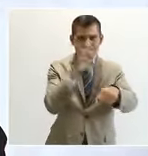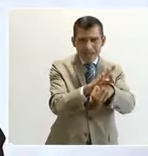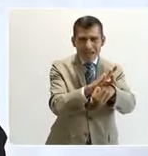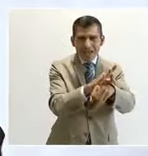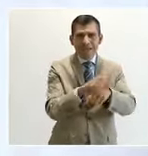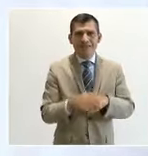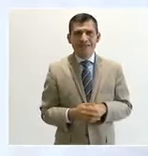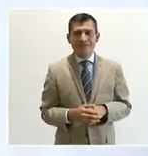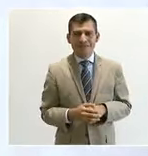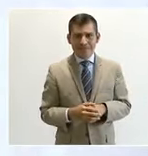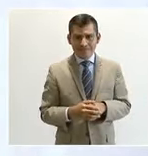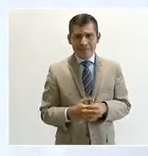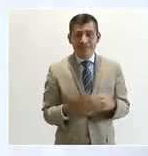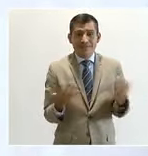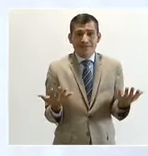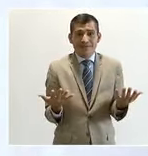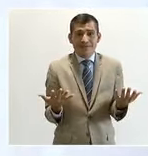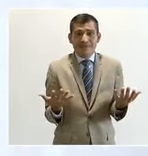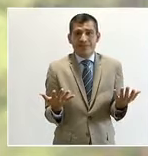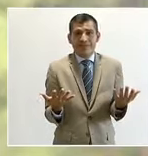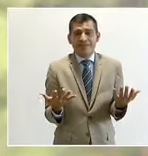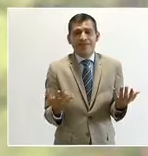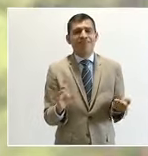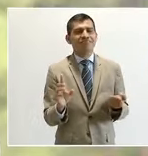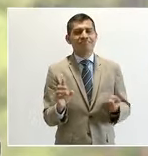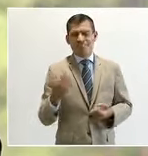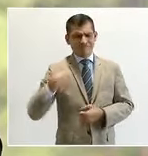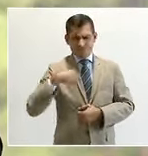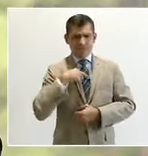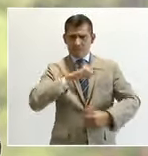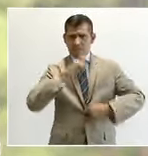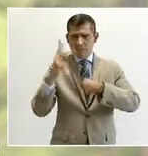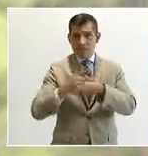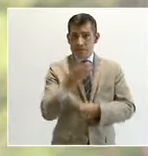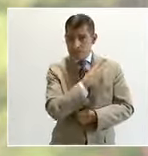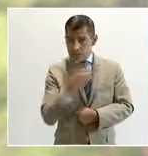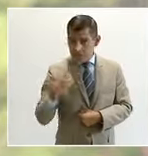además no endeudamos al país